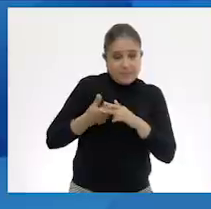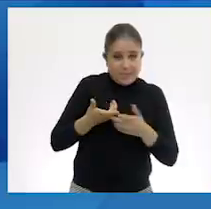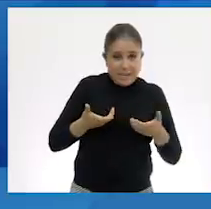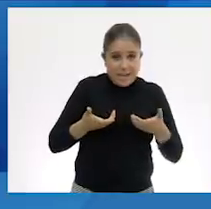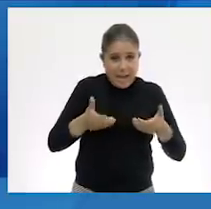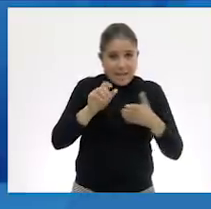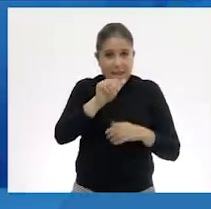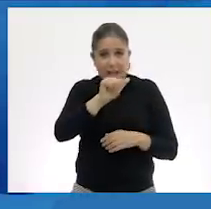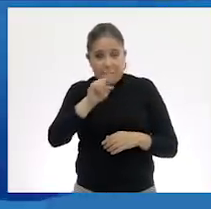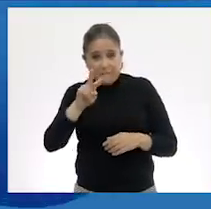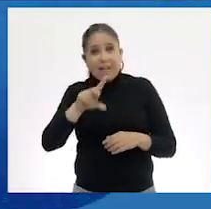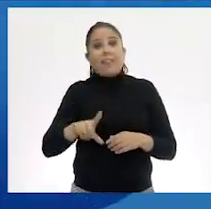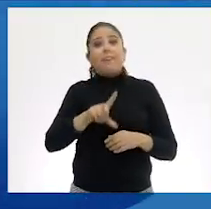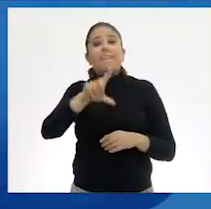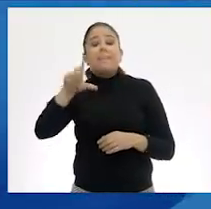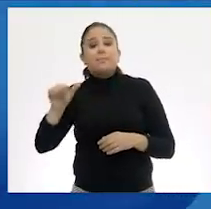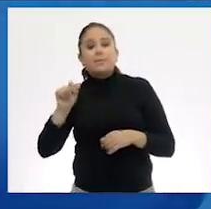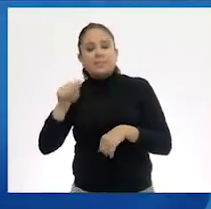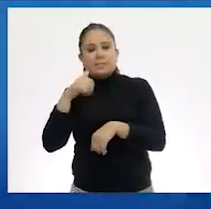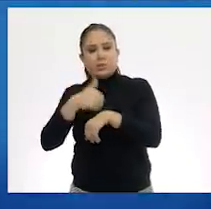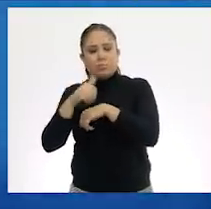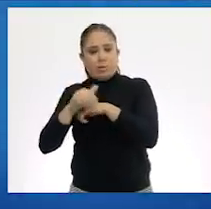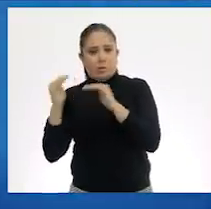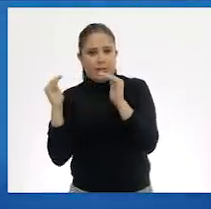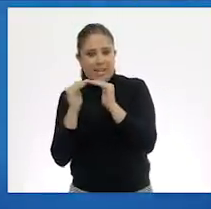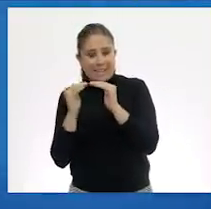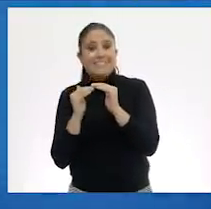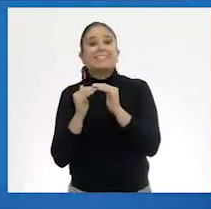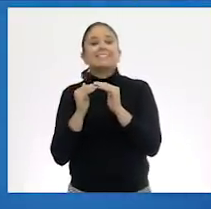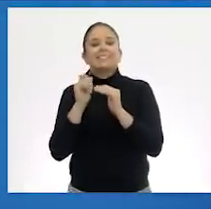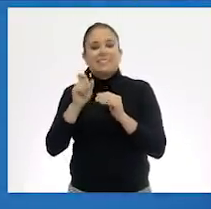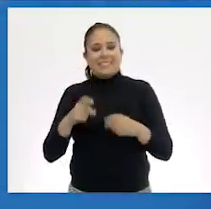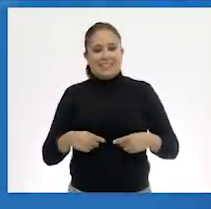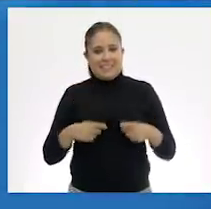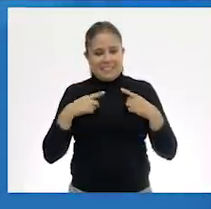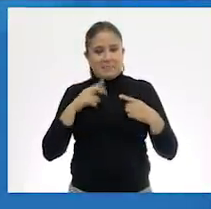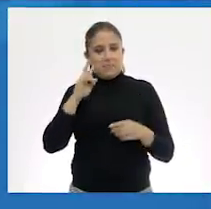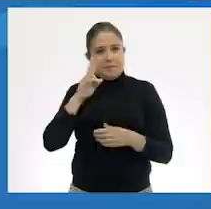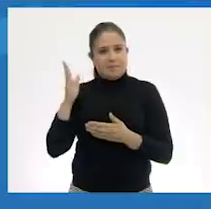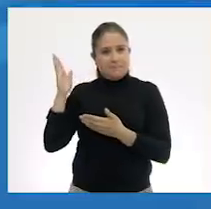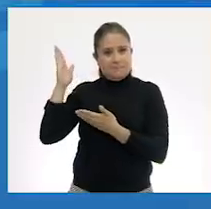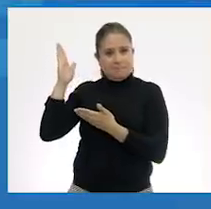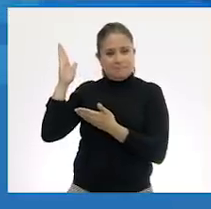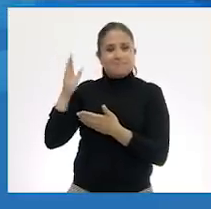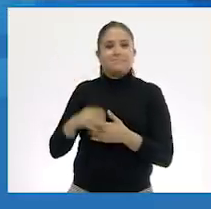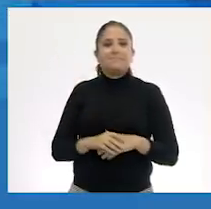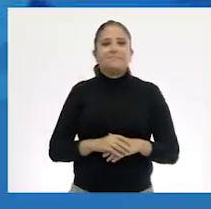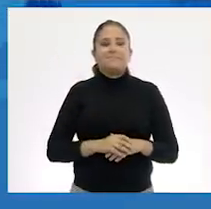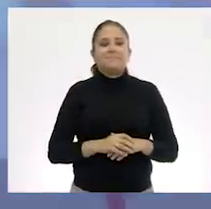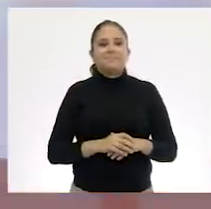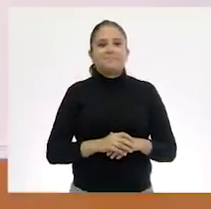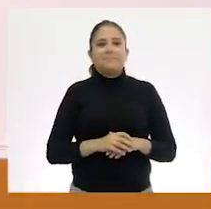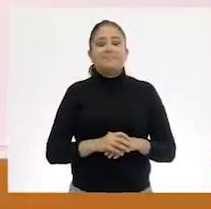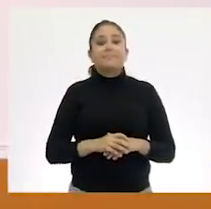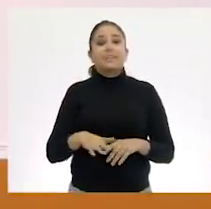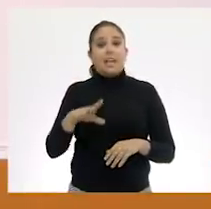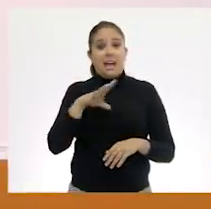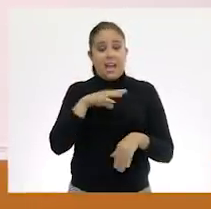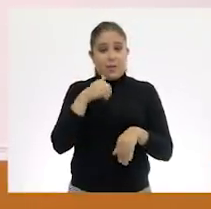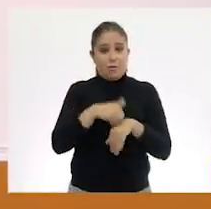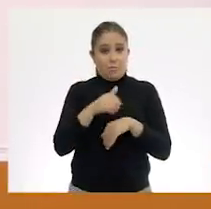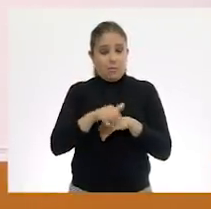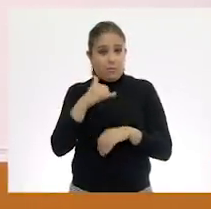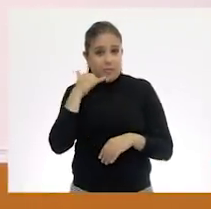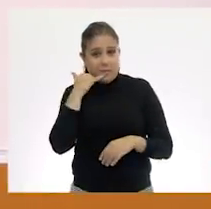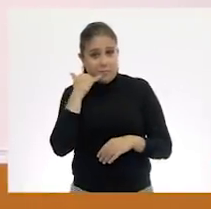o avenida y después viene el número de la casa. Así es. Que es lo que podemos estar observando. Muy bien. ¿Tiene número